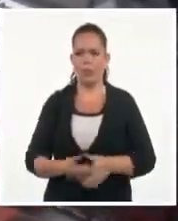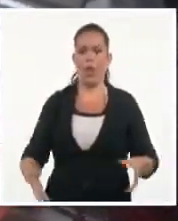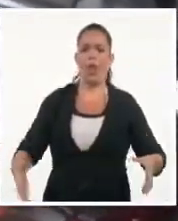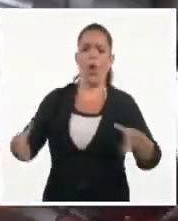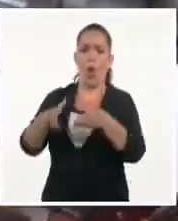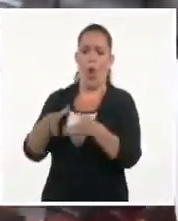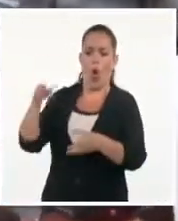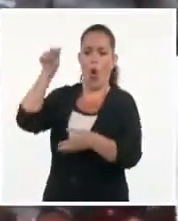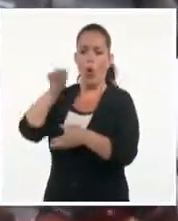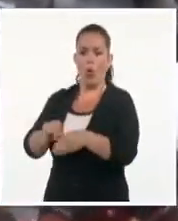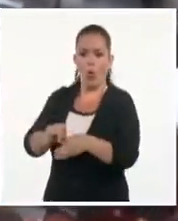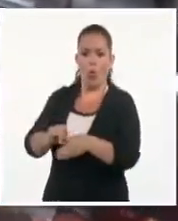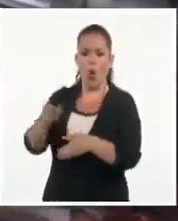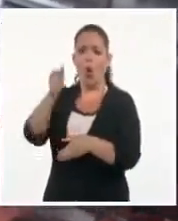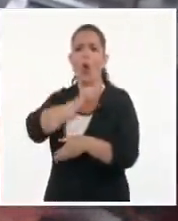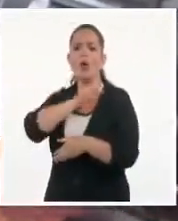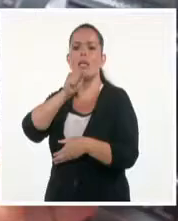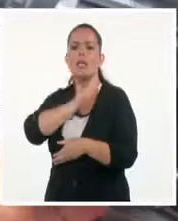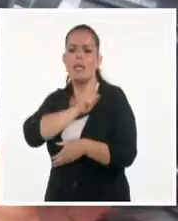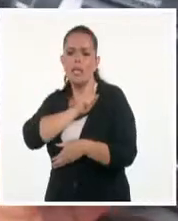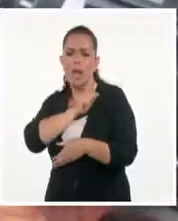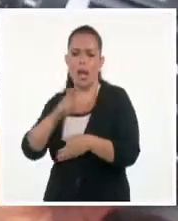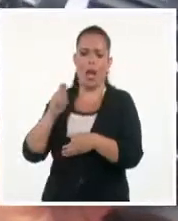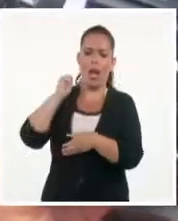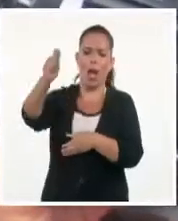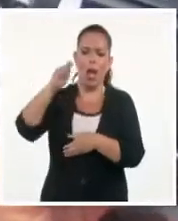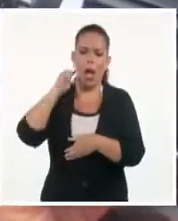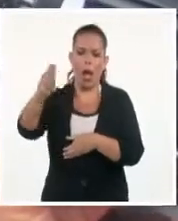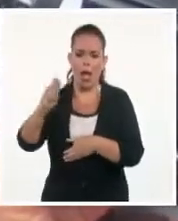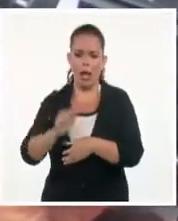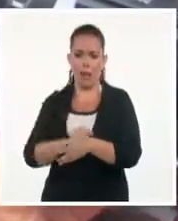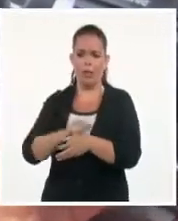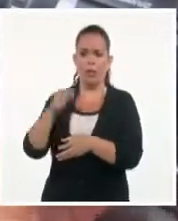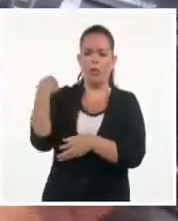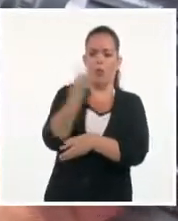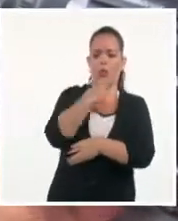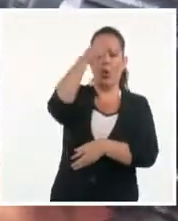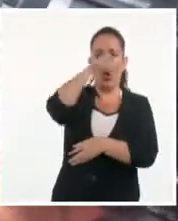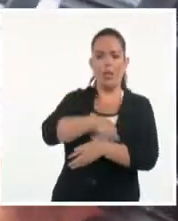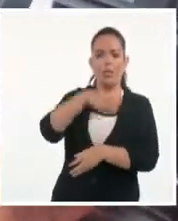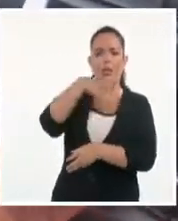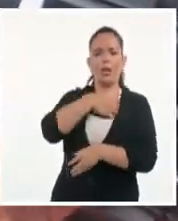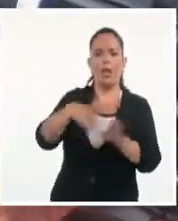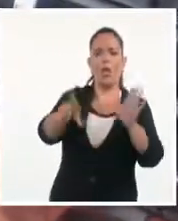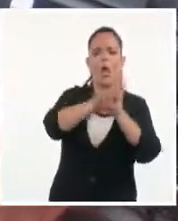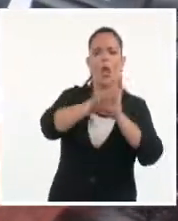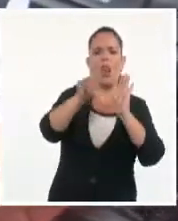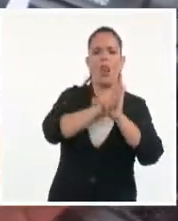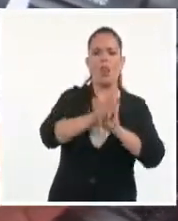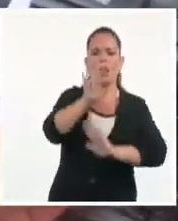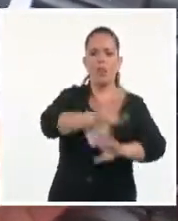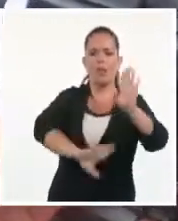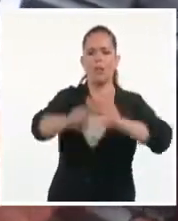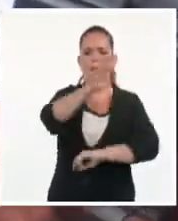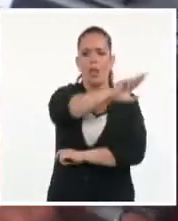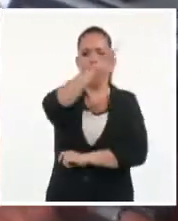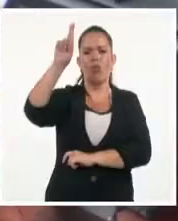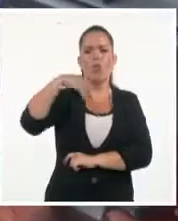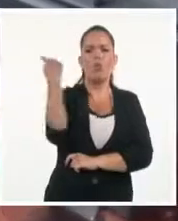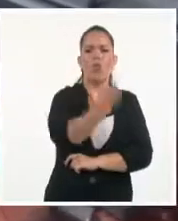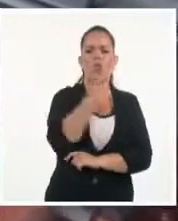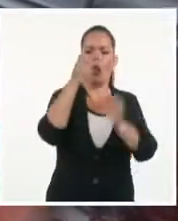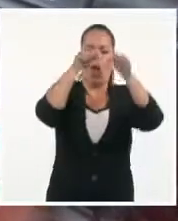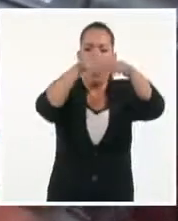provocan sin violar sus derechos constitucionales, aplicando la ley revolucionaria que protege y defender esta revolución, vamos a